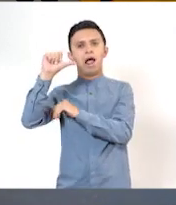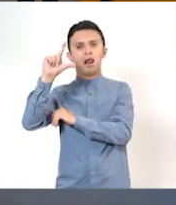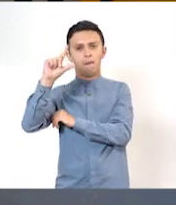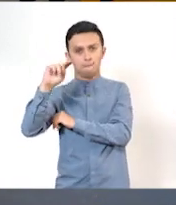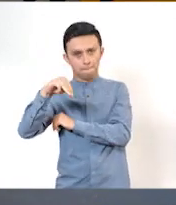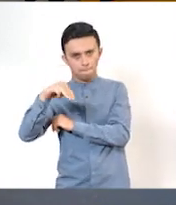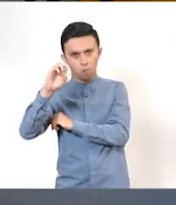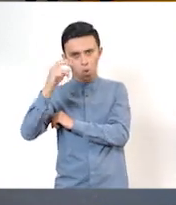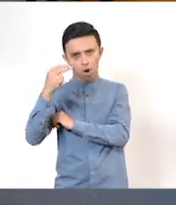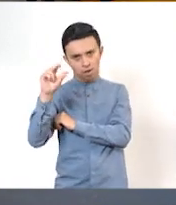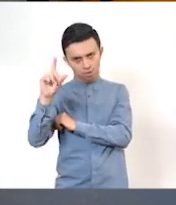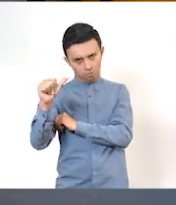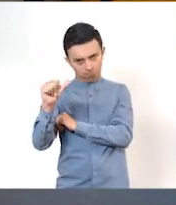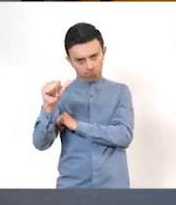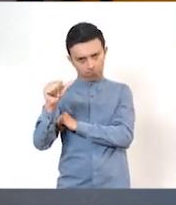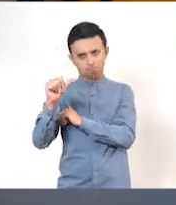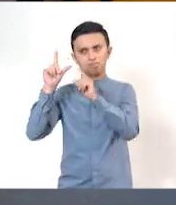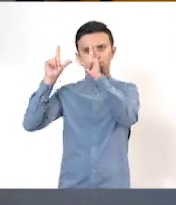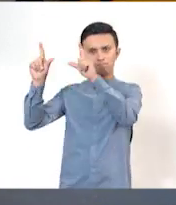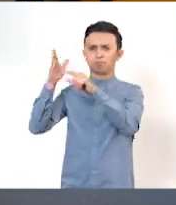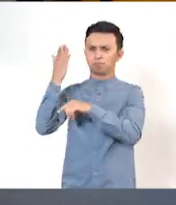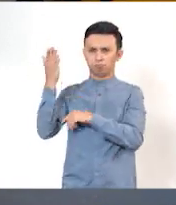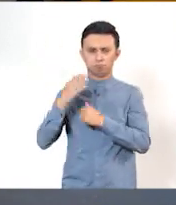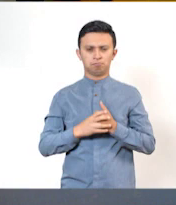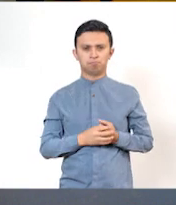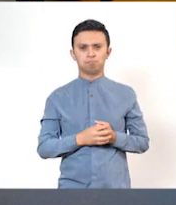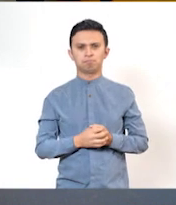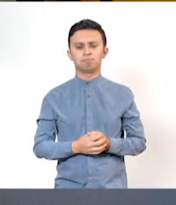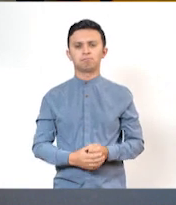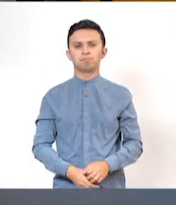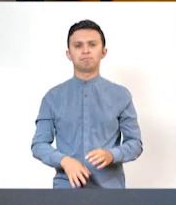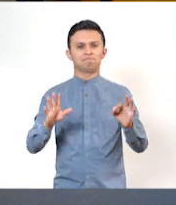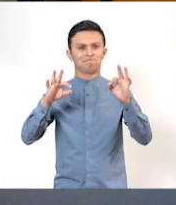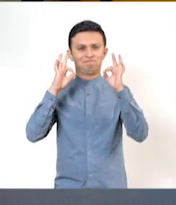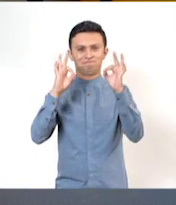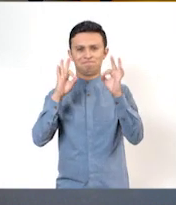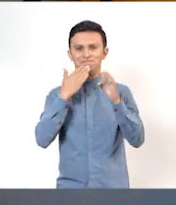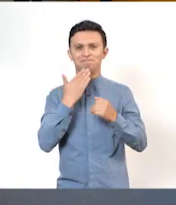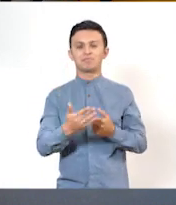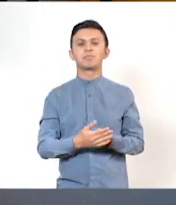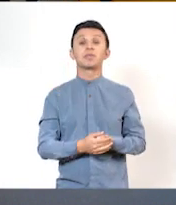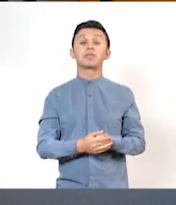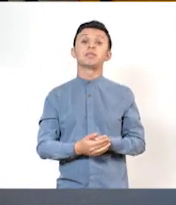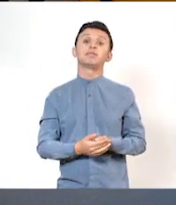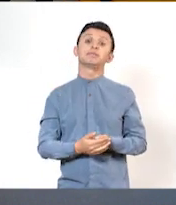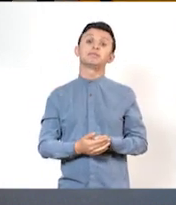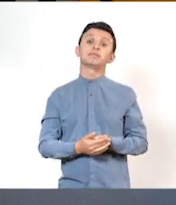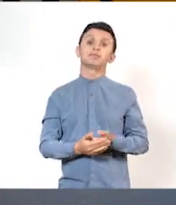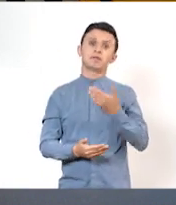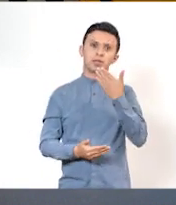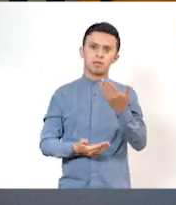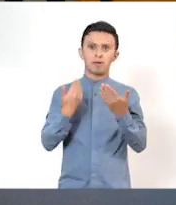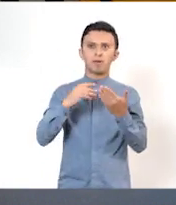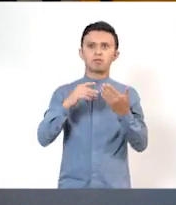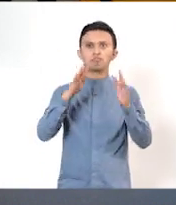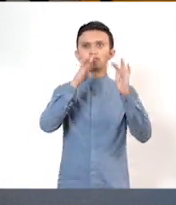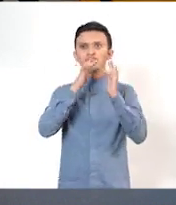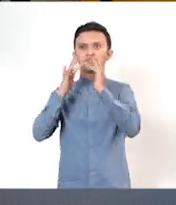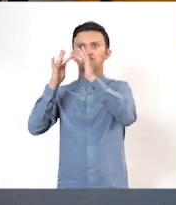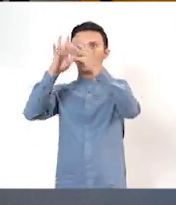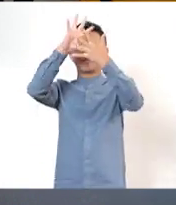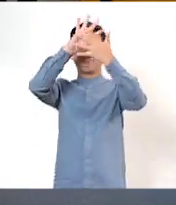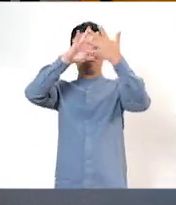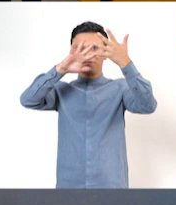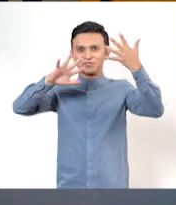la telaraña. Vamos a ponerla por aquí. Perfecto. Y bueno, pues sí que hemos